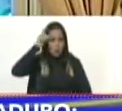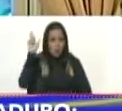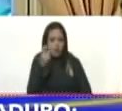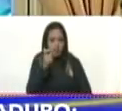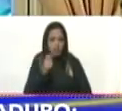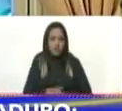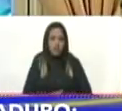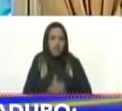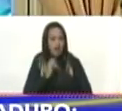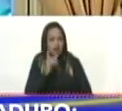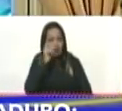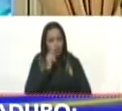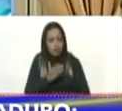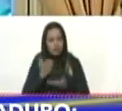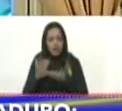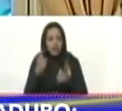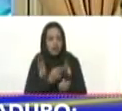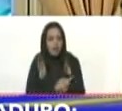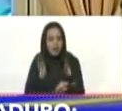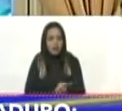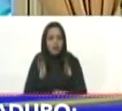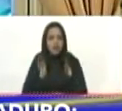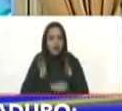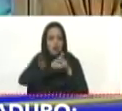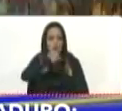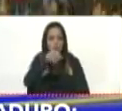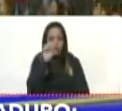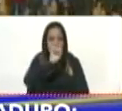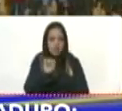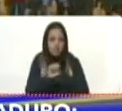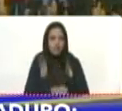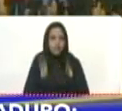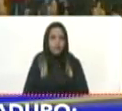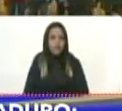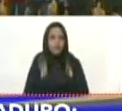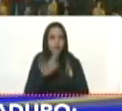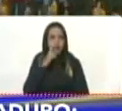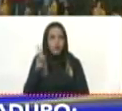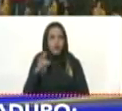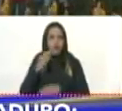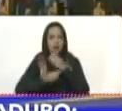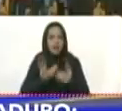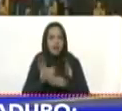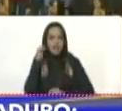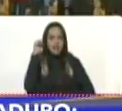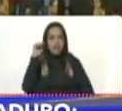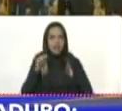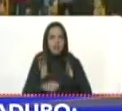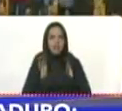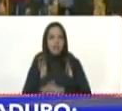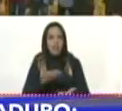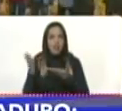está nuestro compañero hermano José Vázquez. José, producir es vencer.